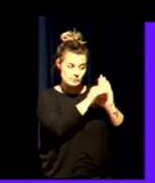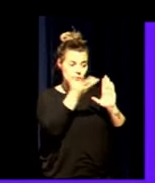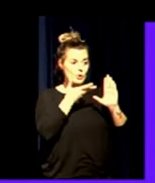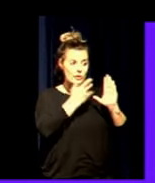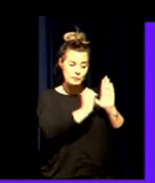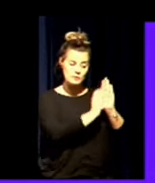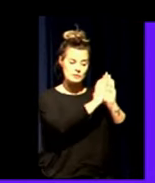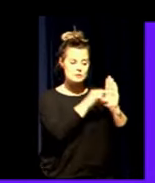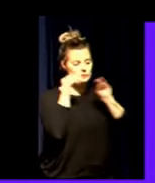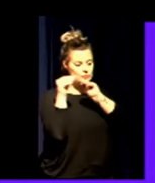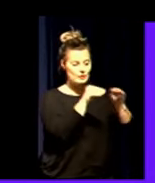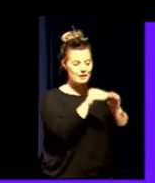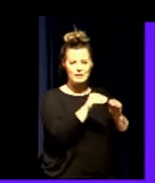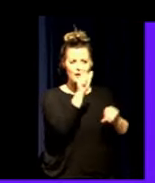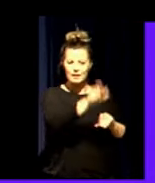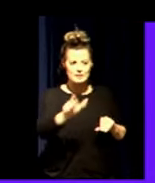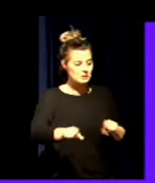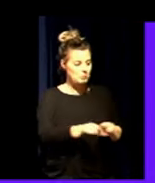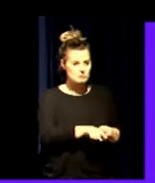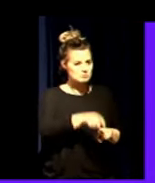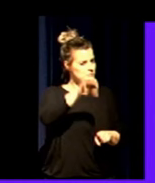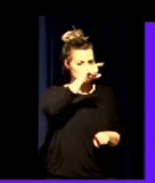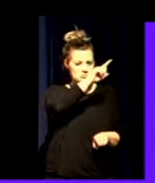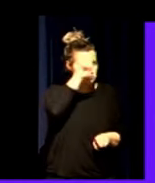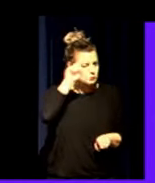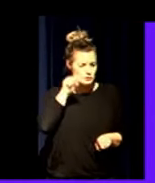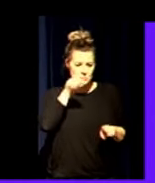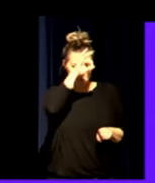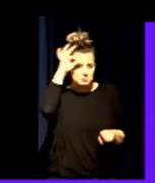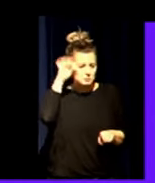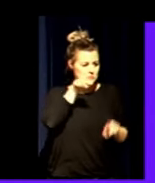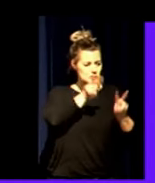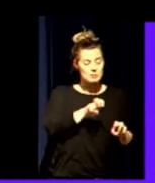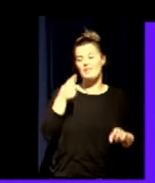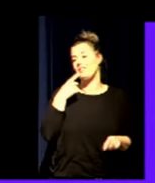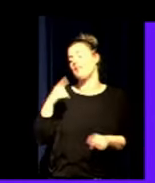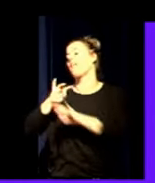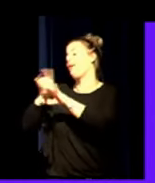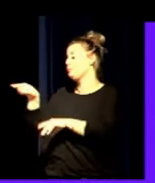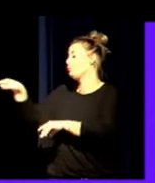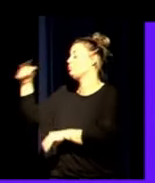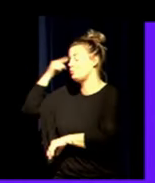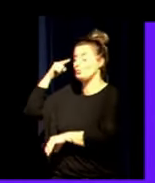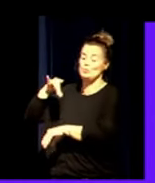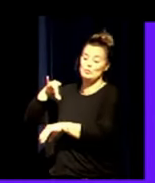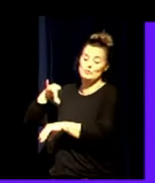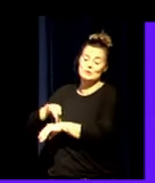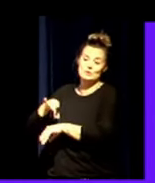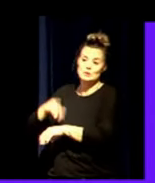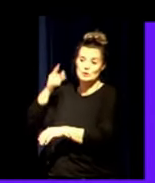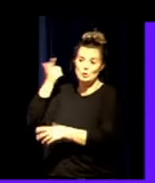tiene especialidad para esto. Claro, me dicen, claro, tú como eres psicólogo, como eres el orientador,